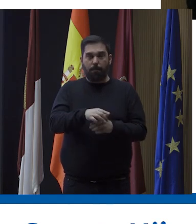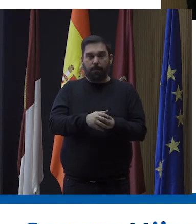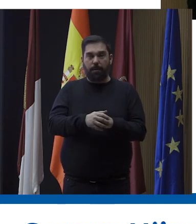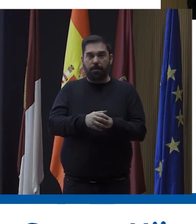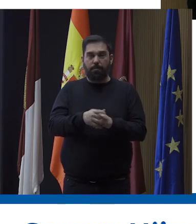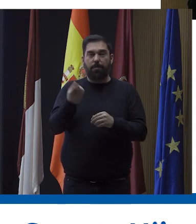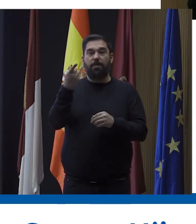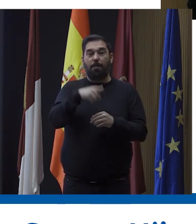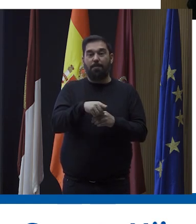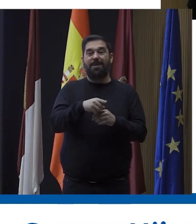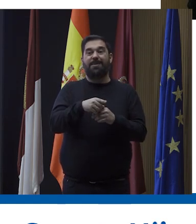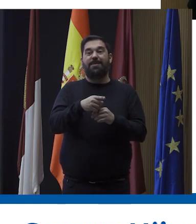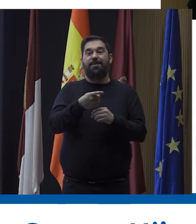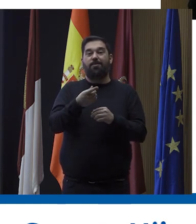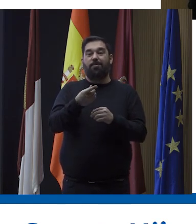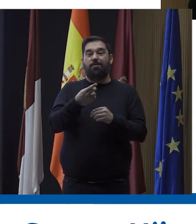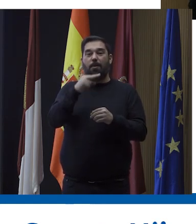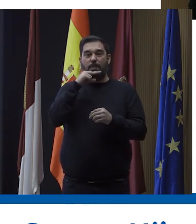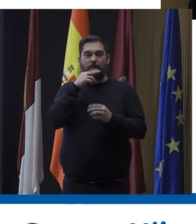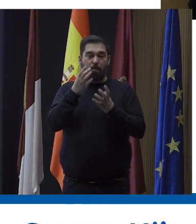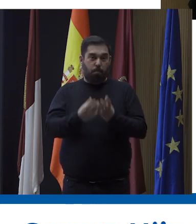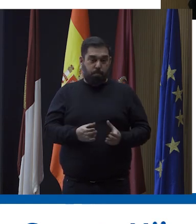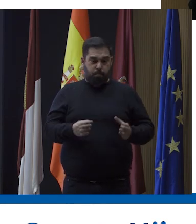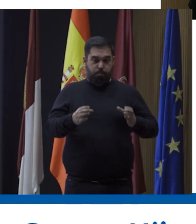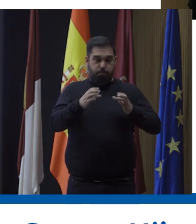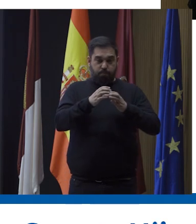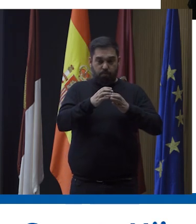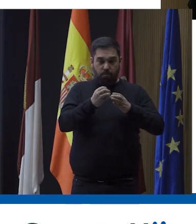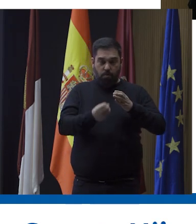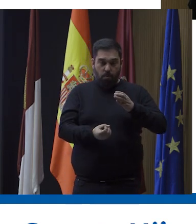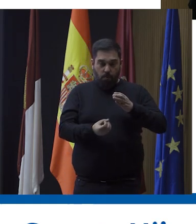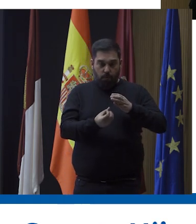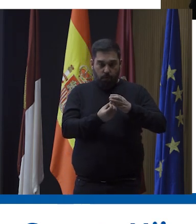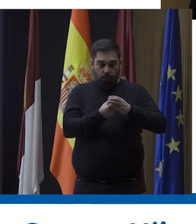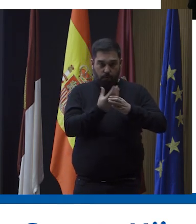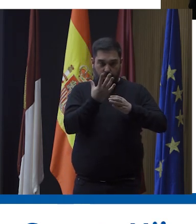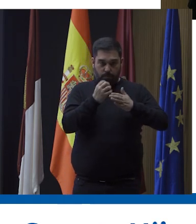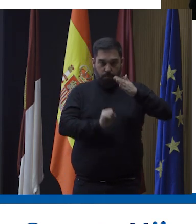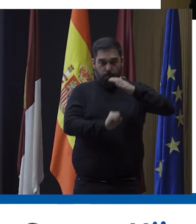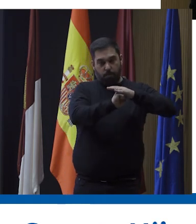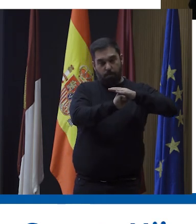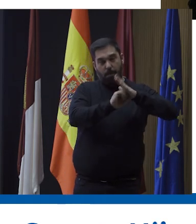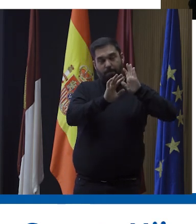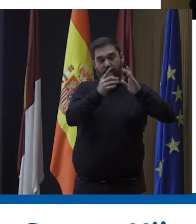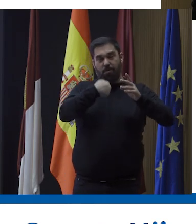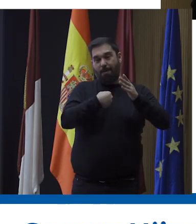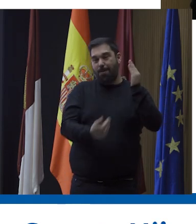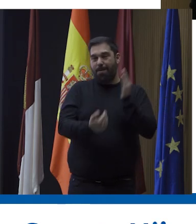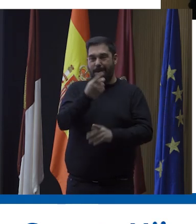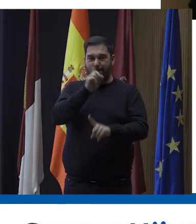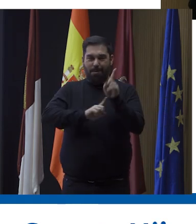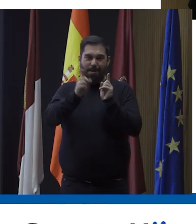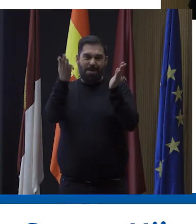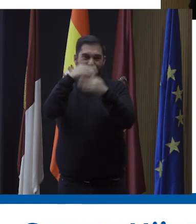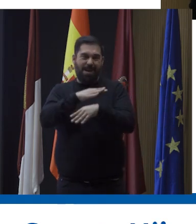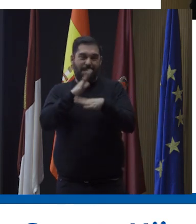la incontinencia por rebosamiento, porque hay personas que dicen, no, si yo por el día no tengo ningún problema, pero por la noche me tengo que